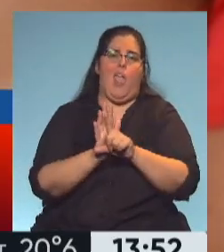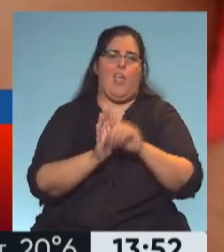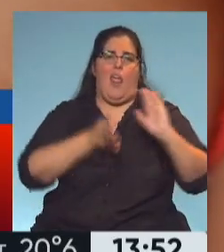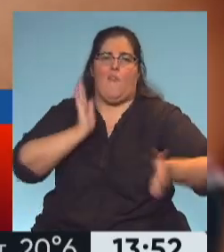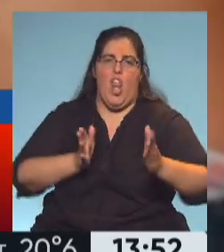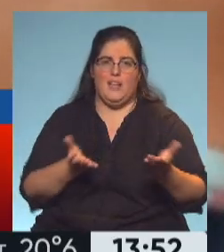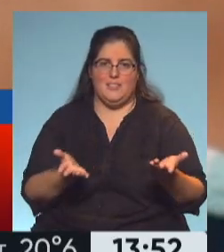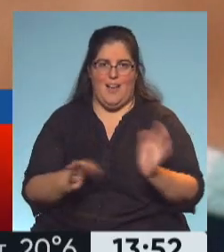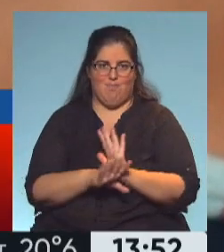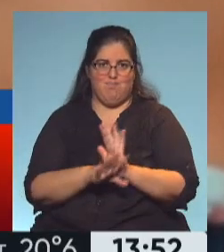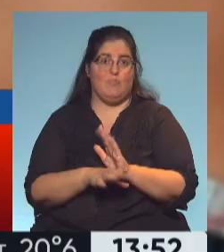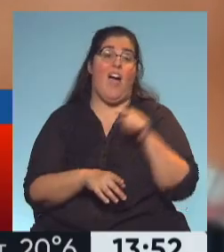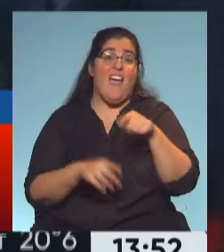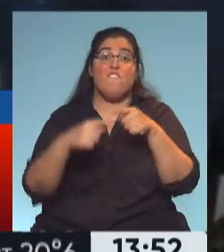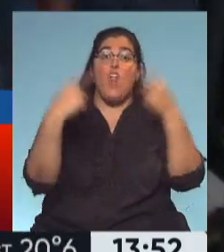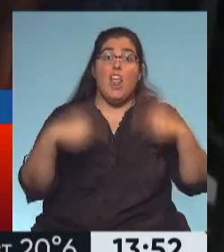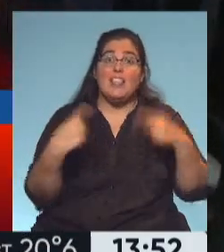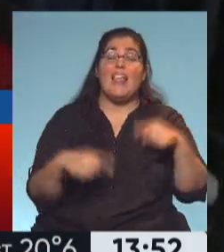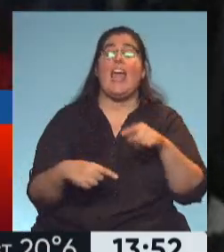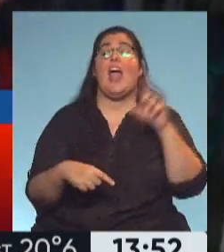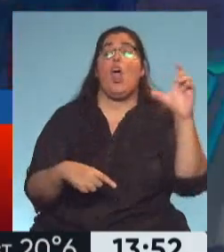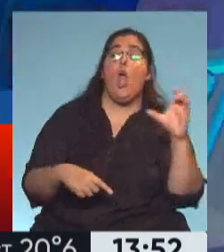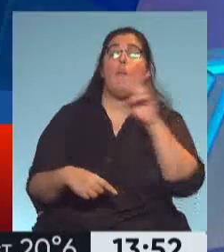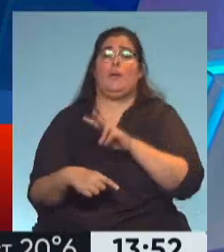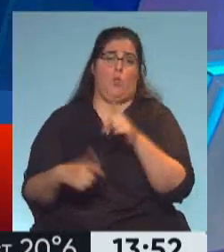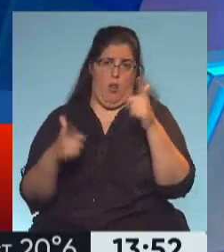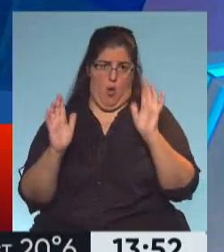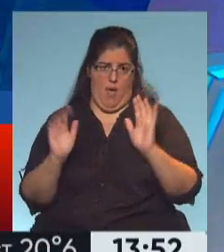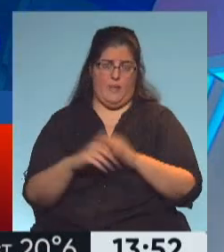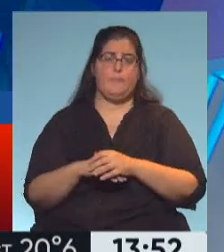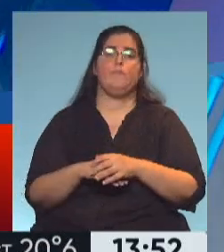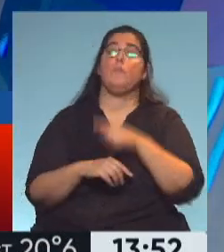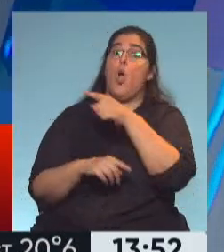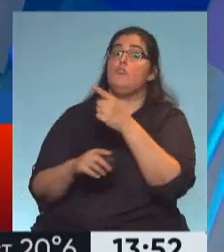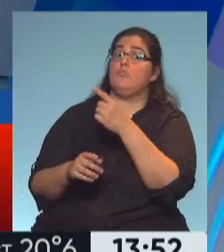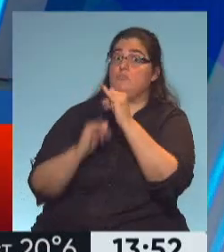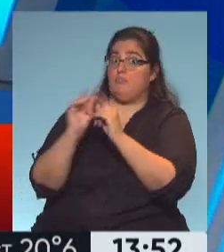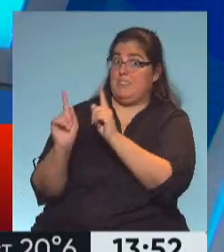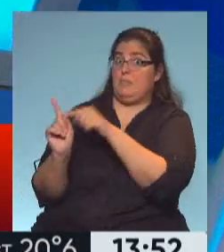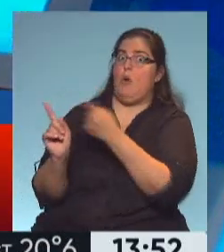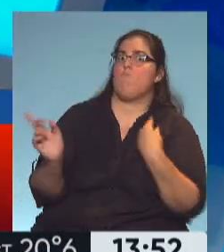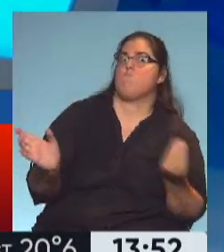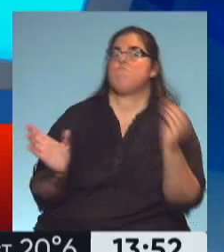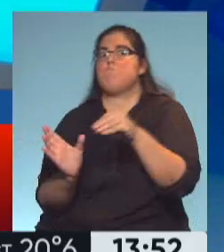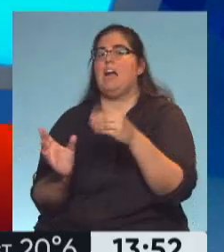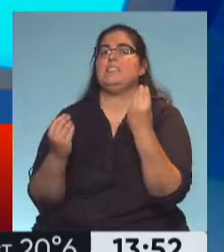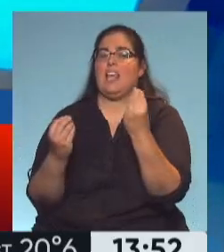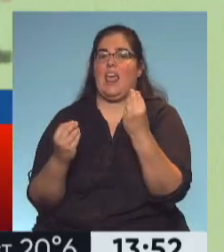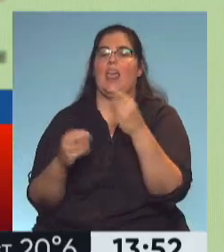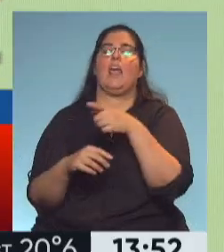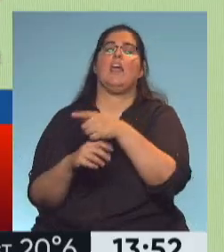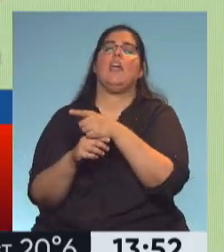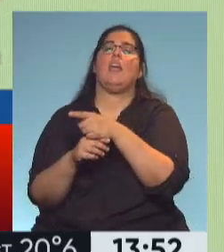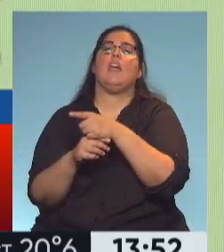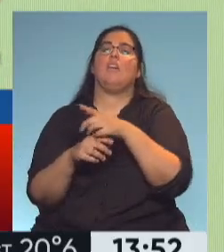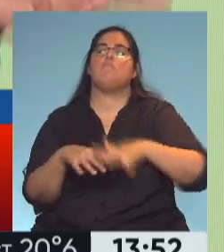Bueno, eso es algo que no hay en la frontera colombo-venezolana. Sumale a lo que estás relatando, además, el tema de que como ahí también es una